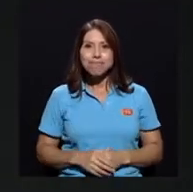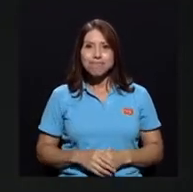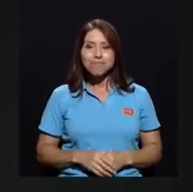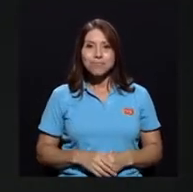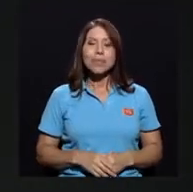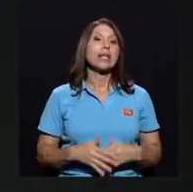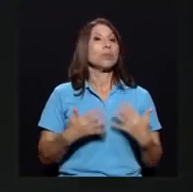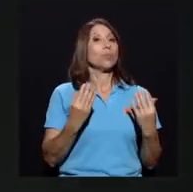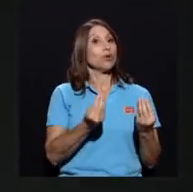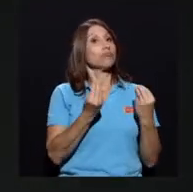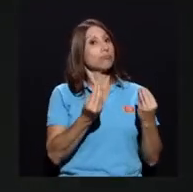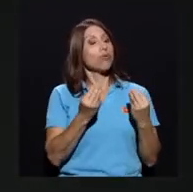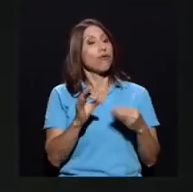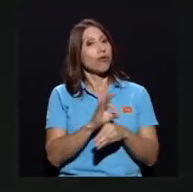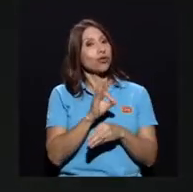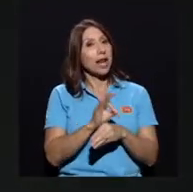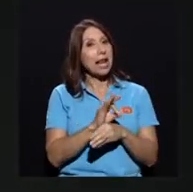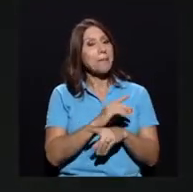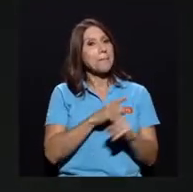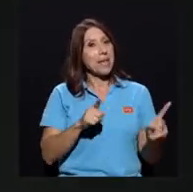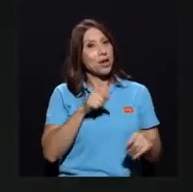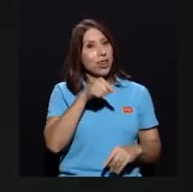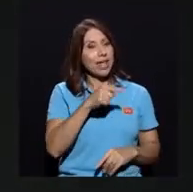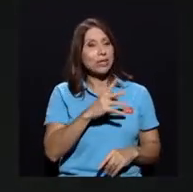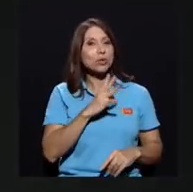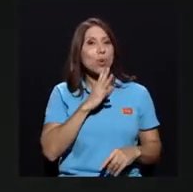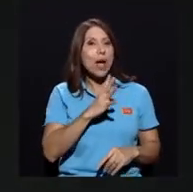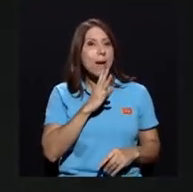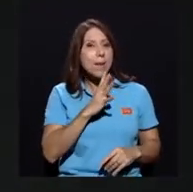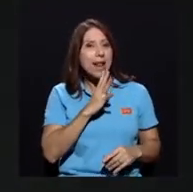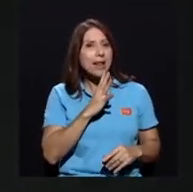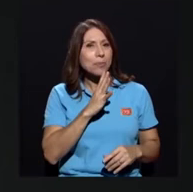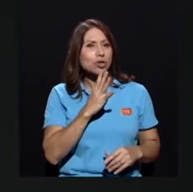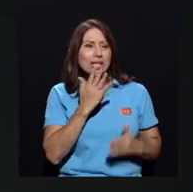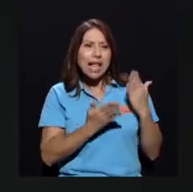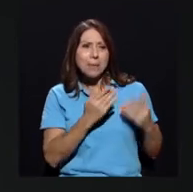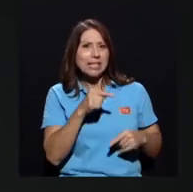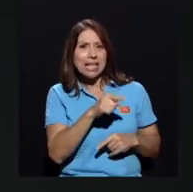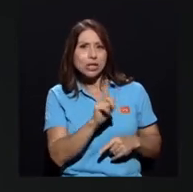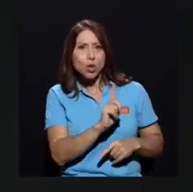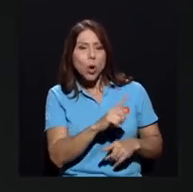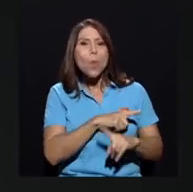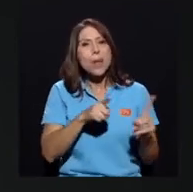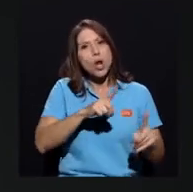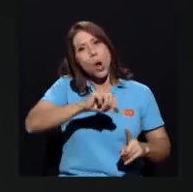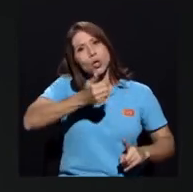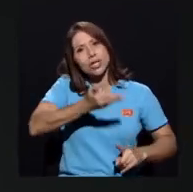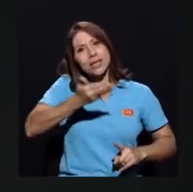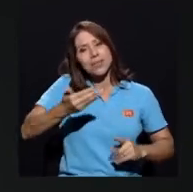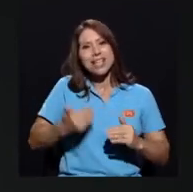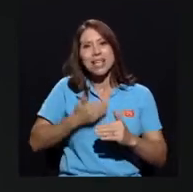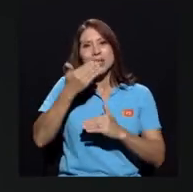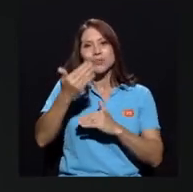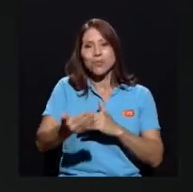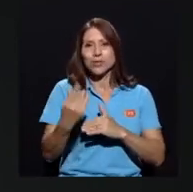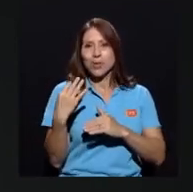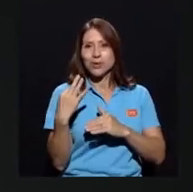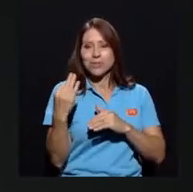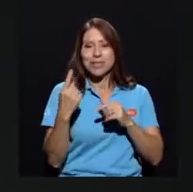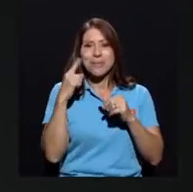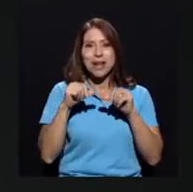detalles, pero hablaremos posiblemente no de eso, sino de otros aspectos una vez que el canal los invite a